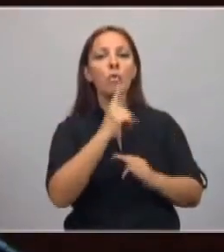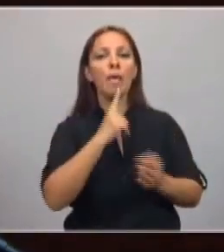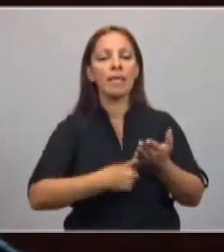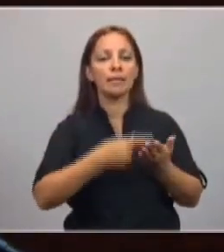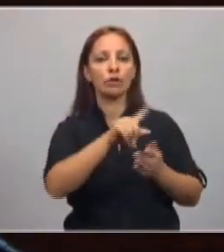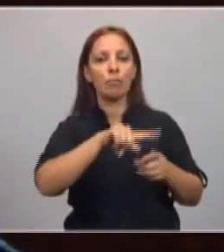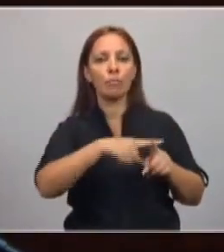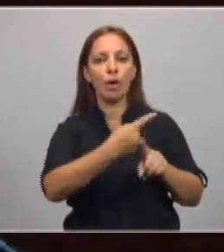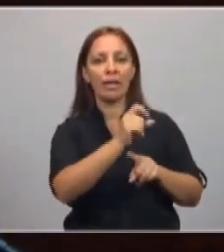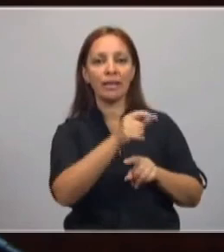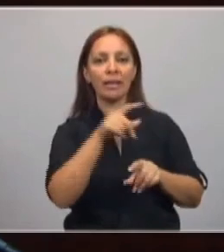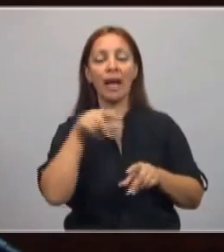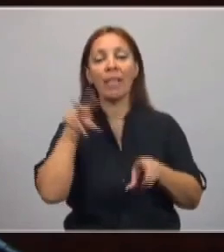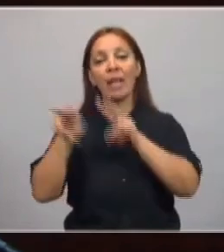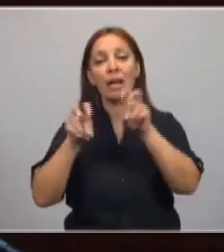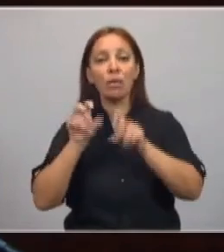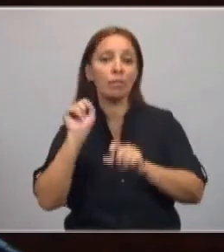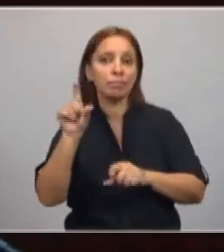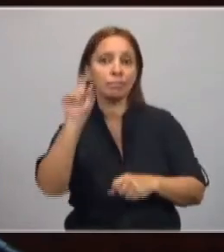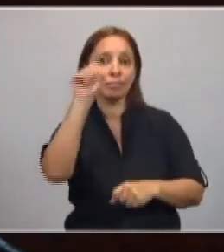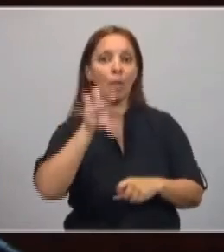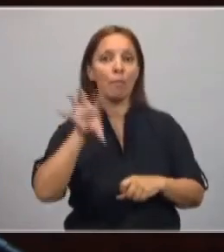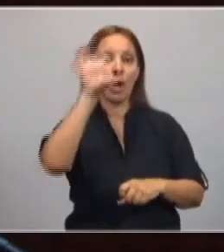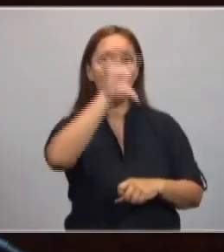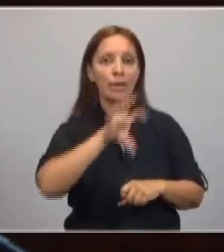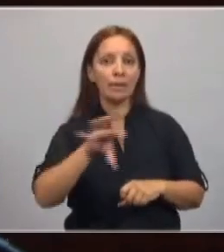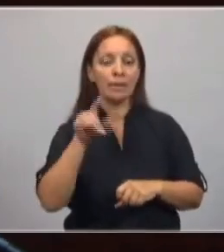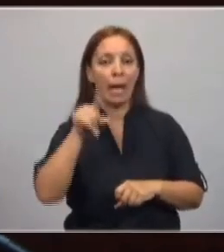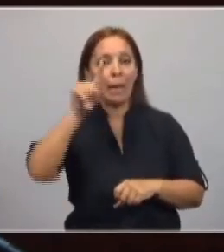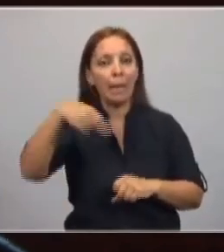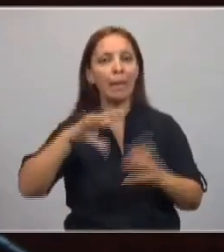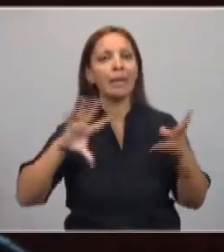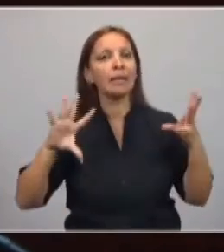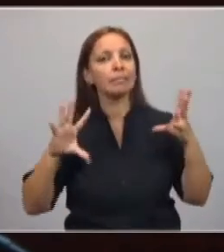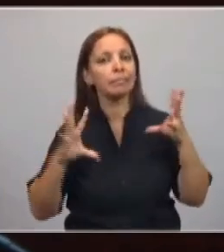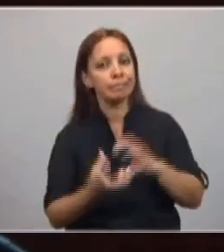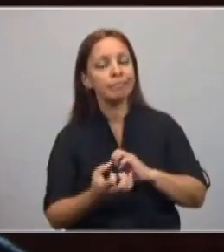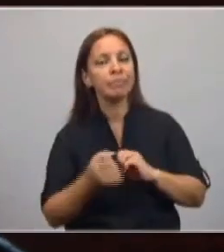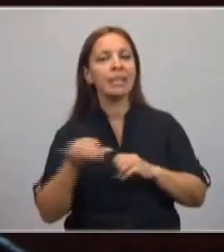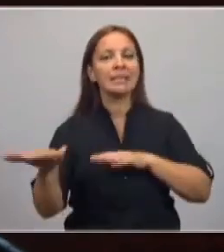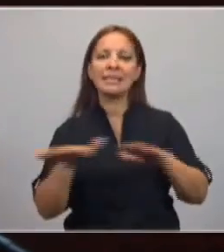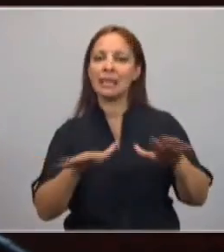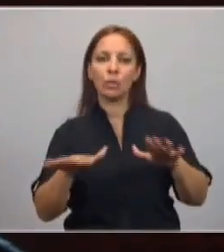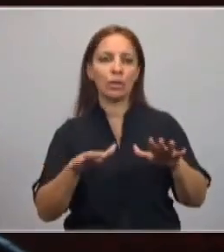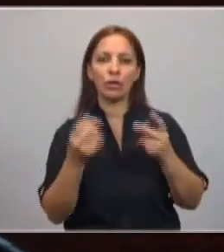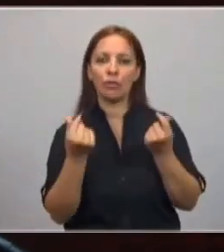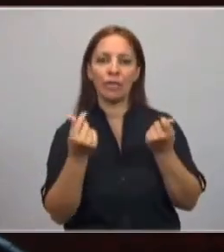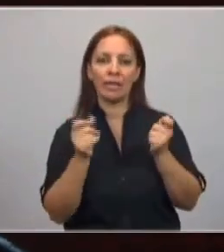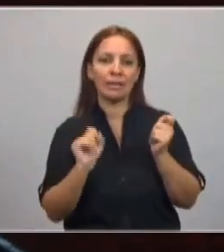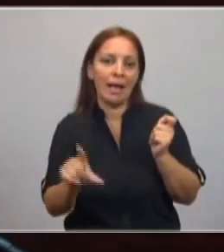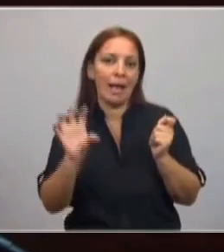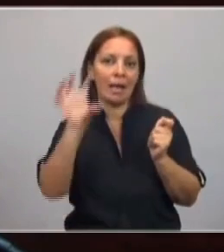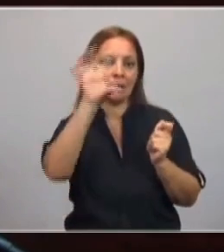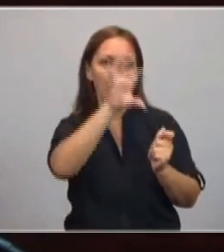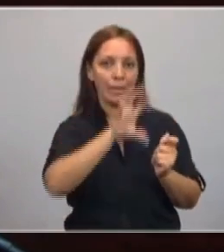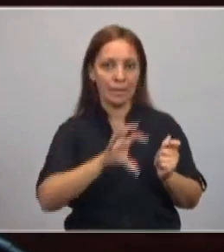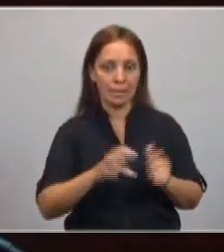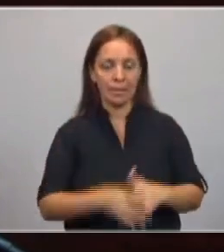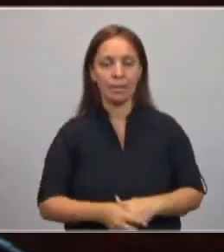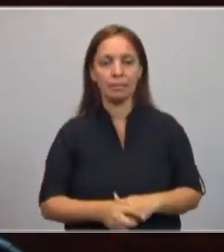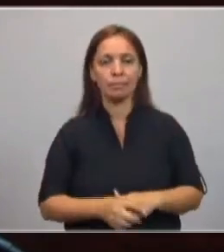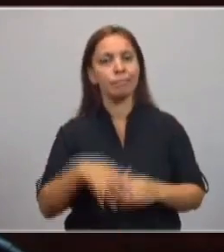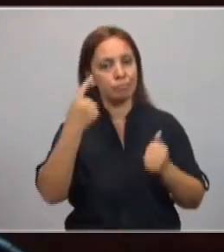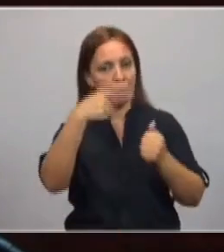propia de las provincias, que agravará de manera potenciada la situación financiera de sus gobiernos. Por lo